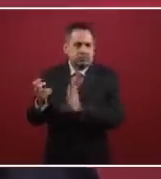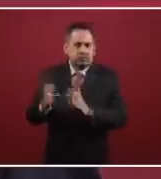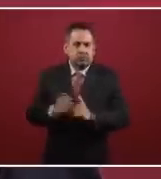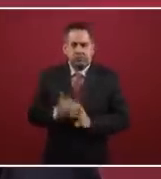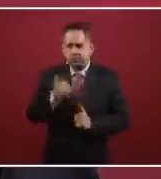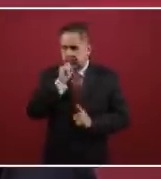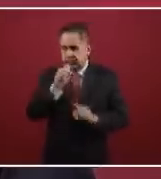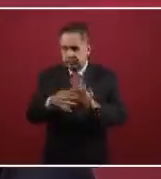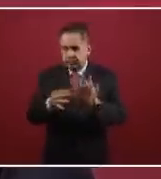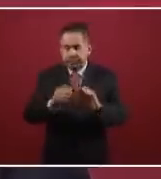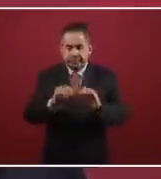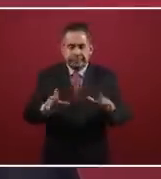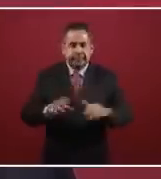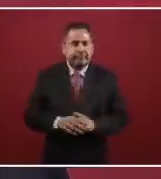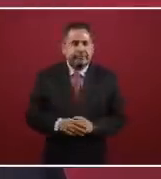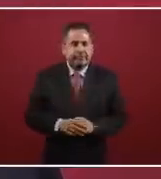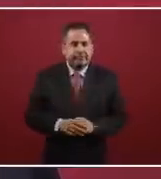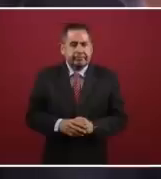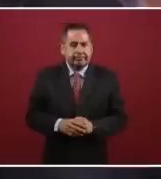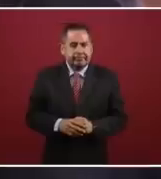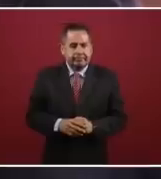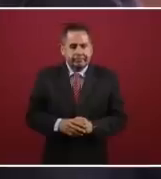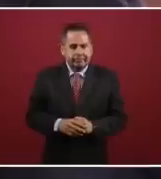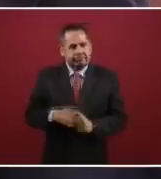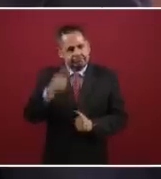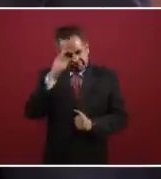Además, para